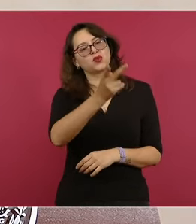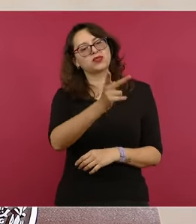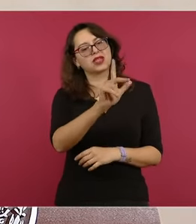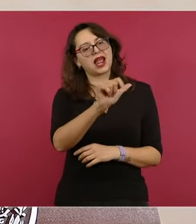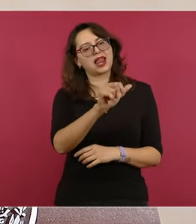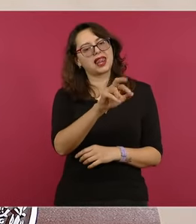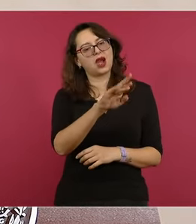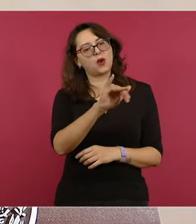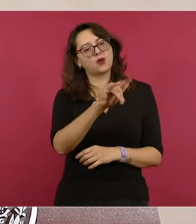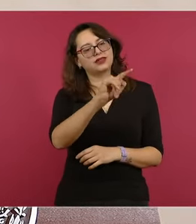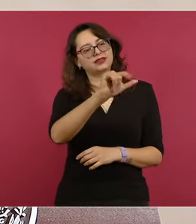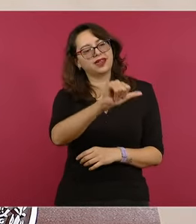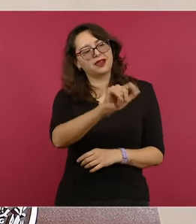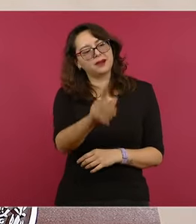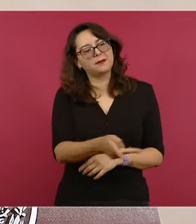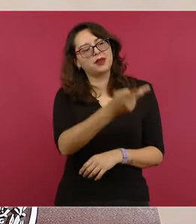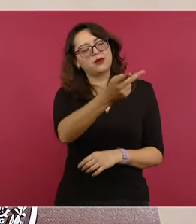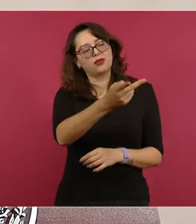Laurita.